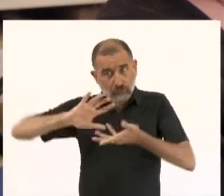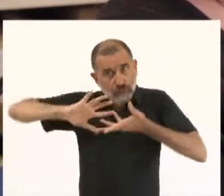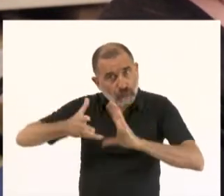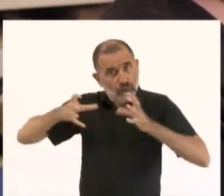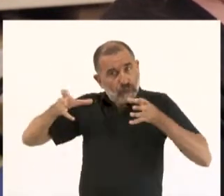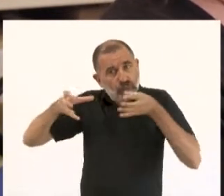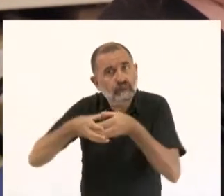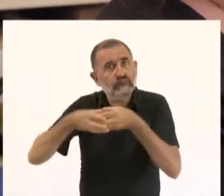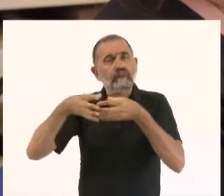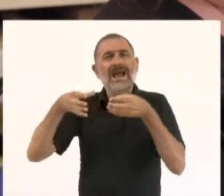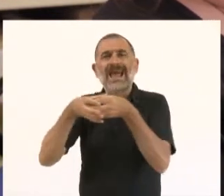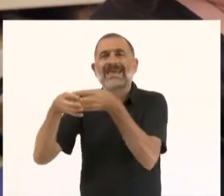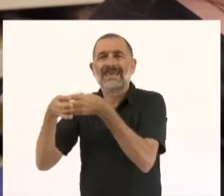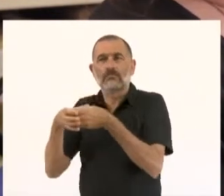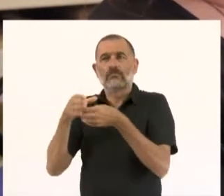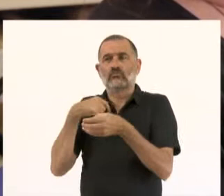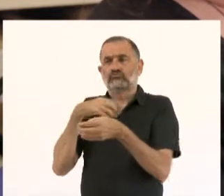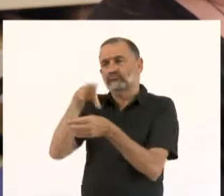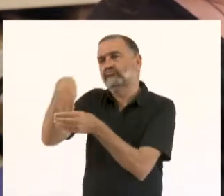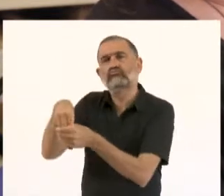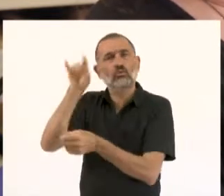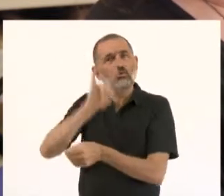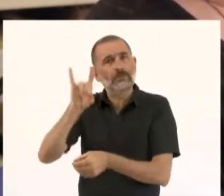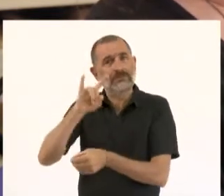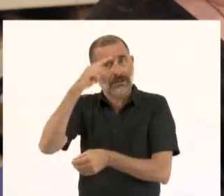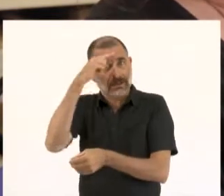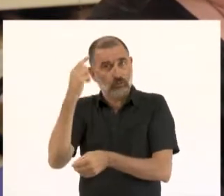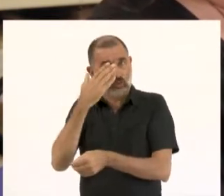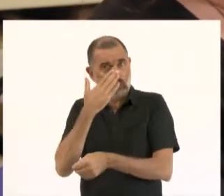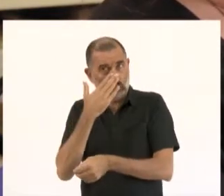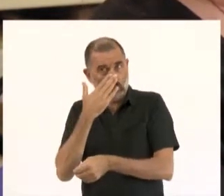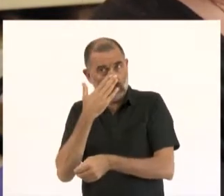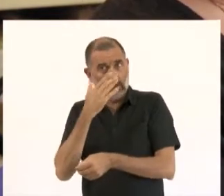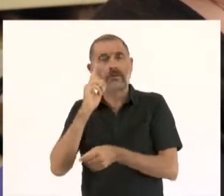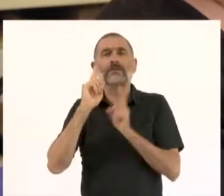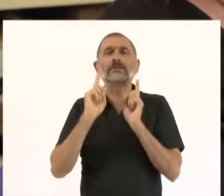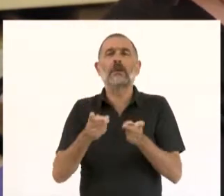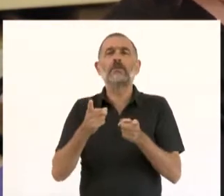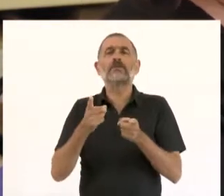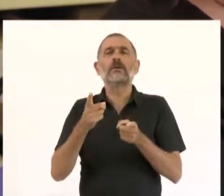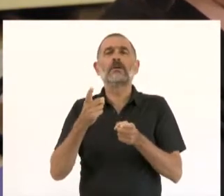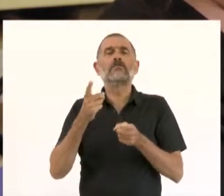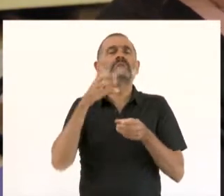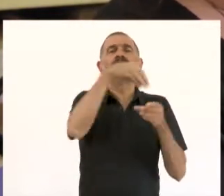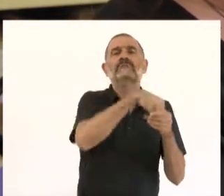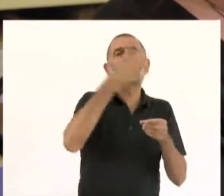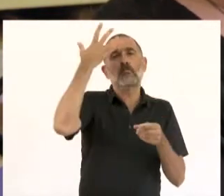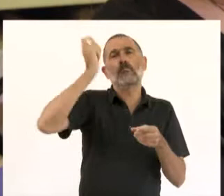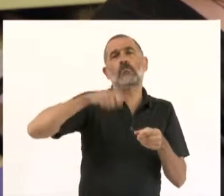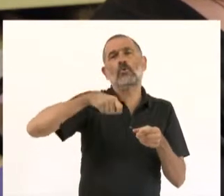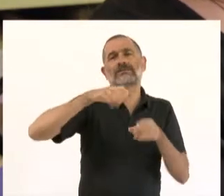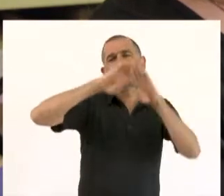de un convenio que se firma entre la Universidad de Córdoba, el Poder Judicial de la